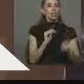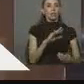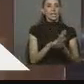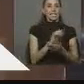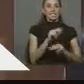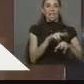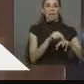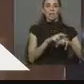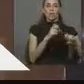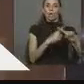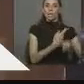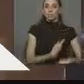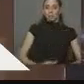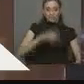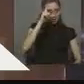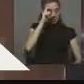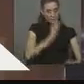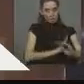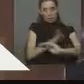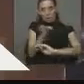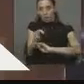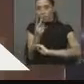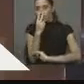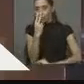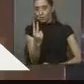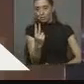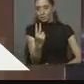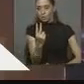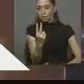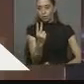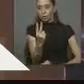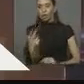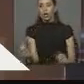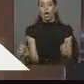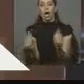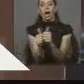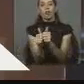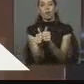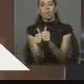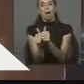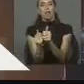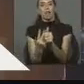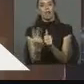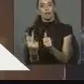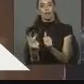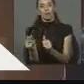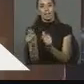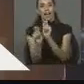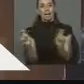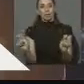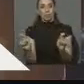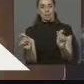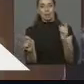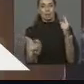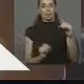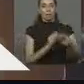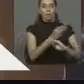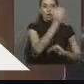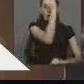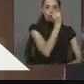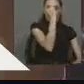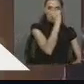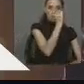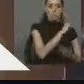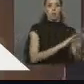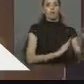la viuda del expresidente Allende, a acompañarlo en esto. Fue primero a Copiapó, de